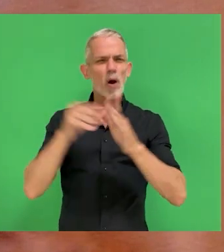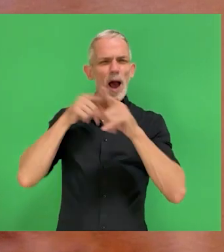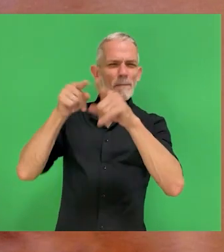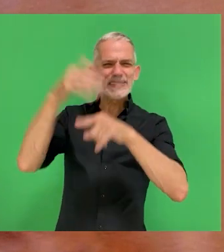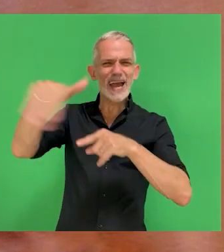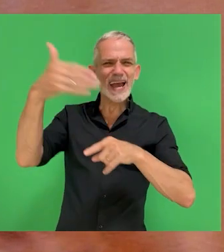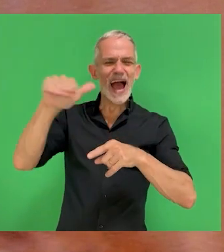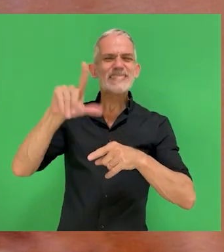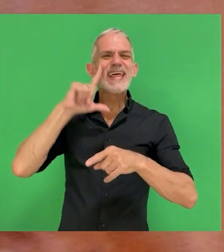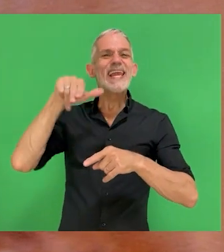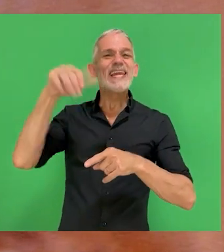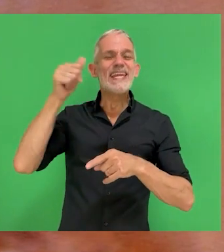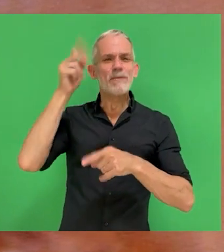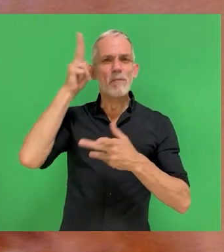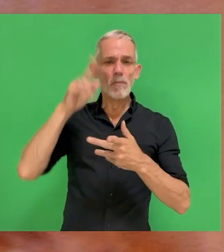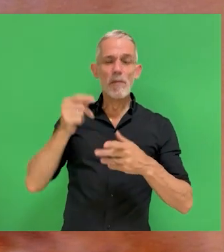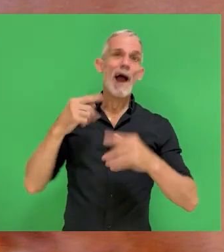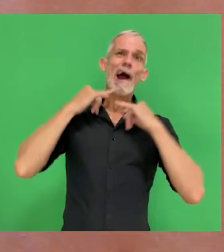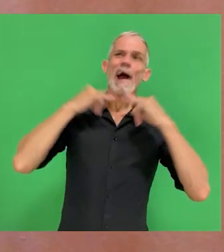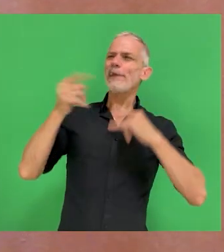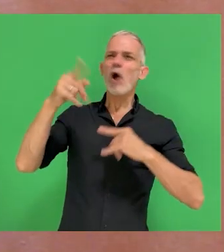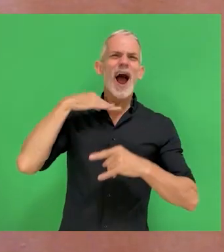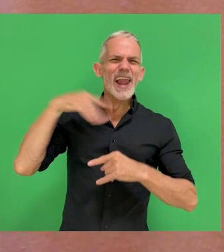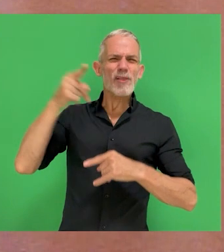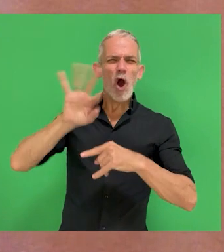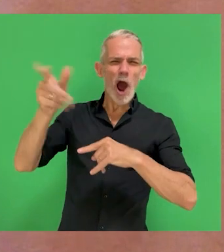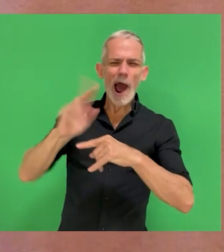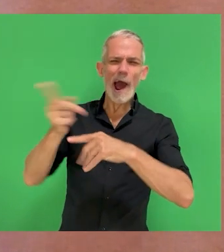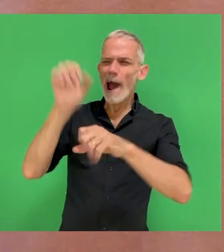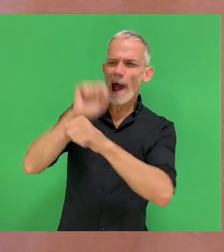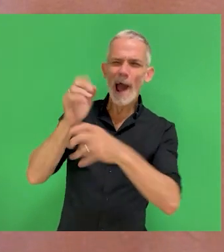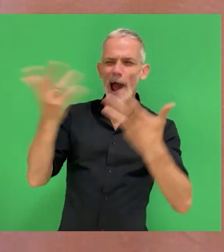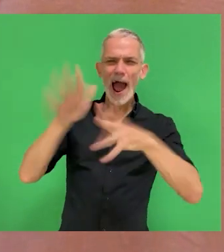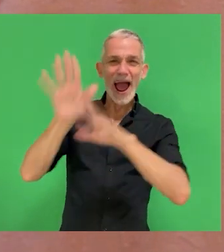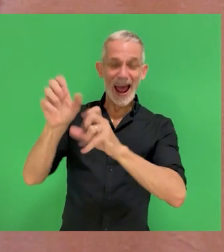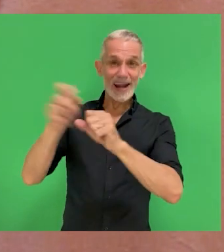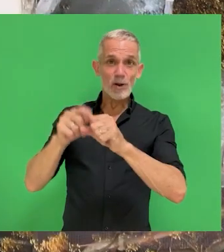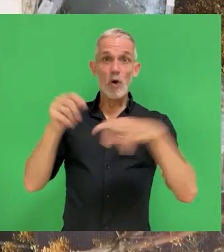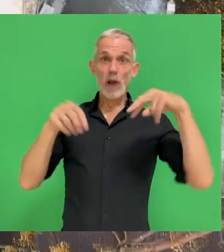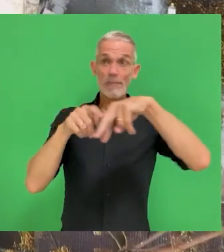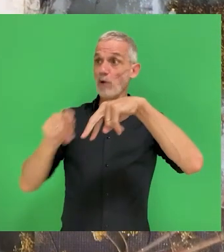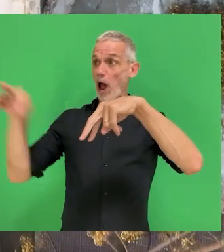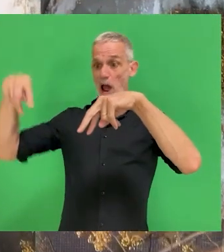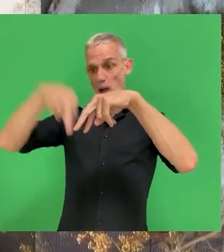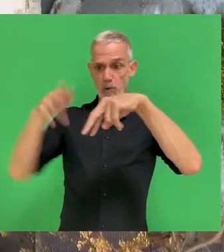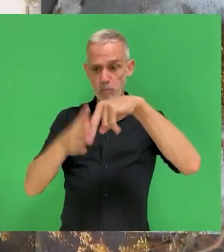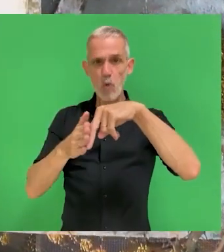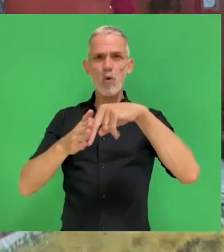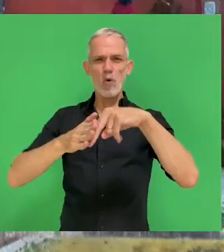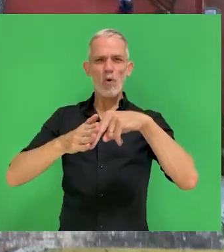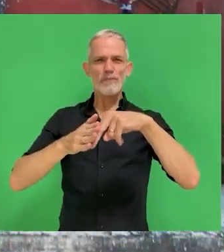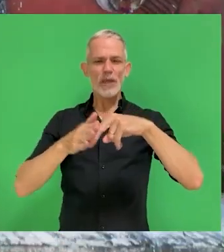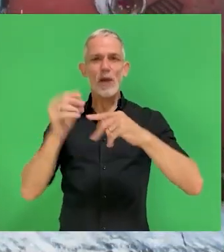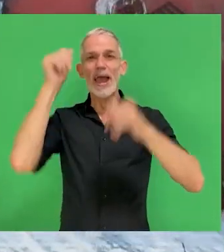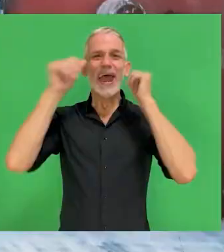las calles de Lima al grito de agarren al ladrón, que alguien le corta el paso y por eso lo alcanzan, que lo hieren en la cabeza,